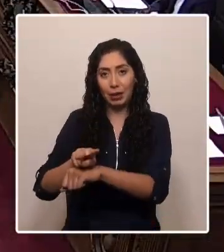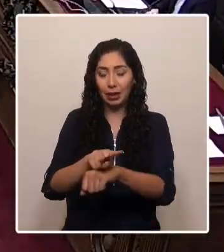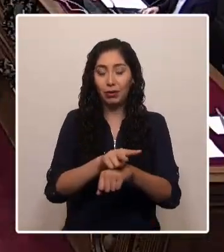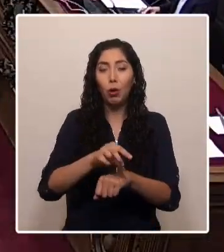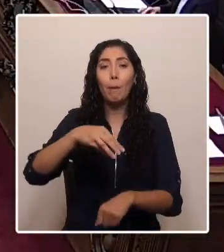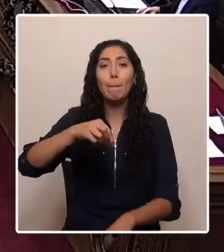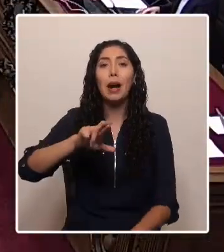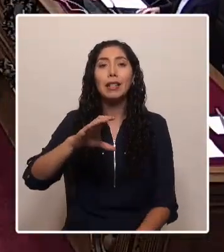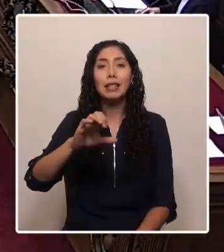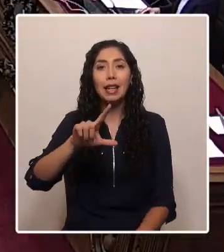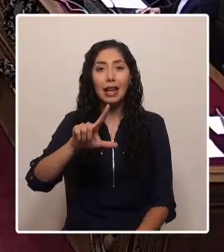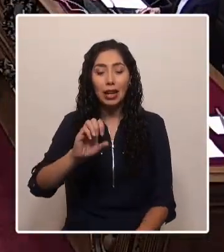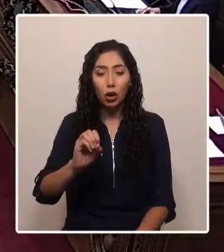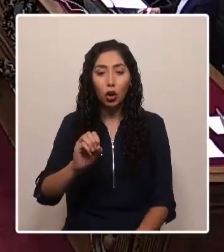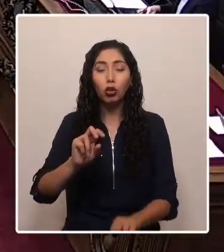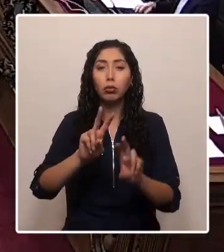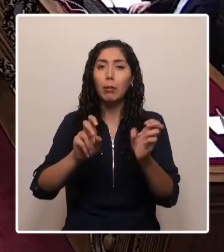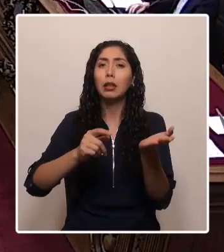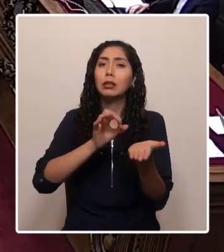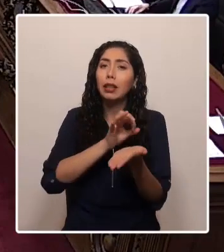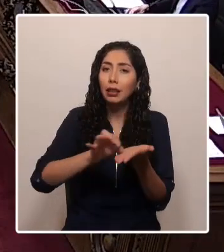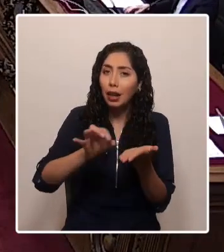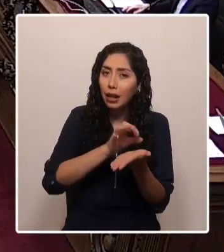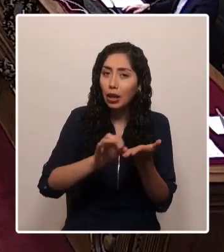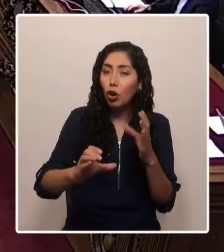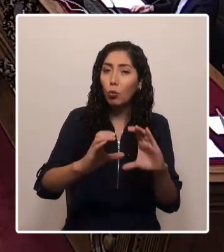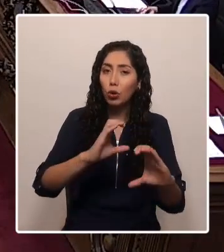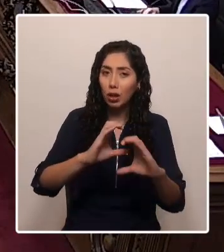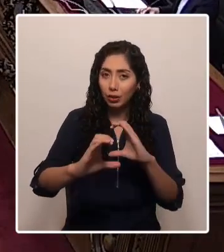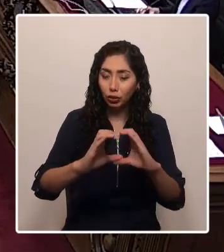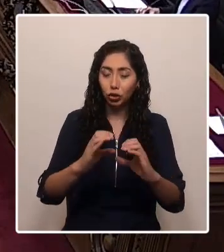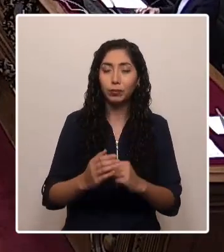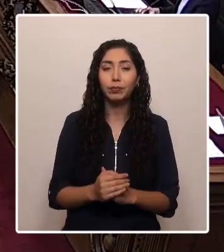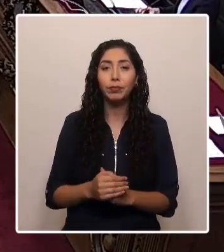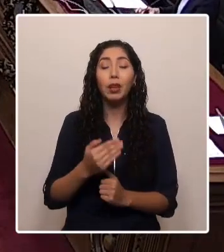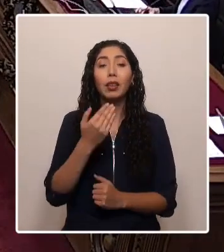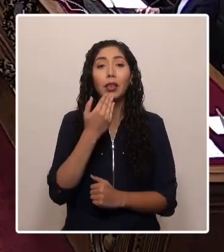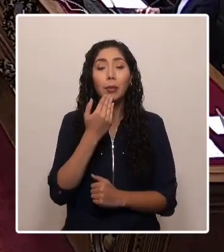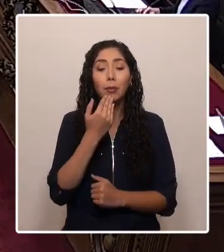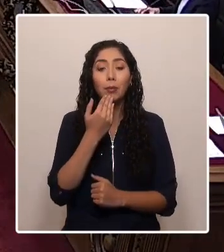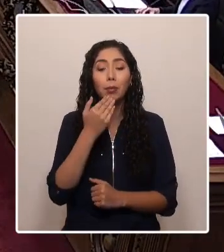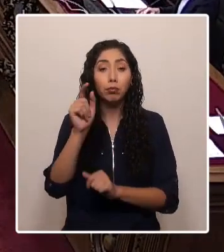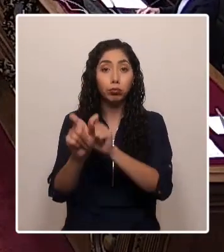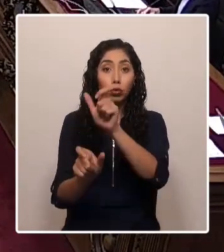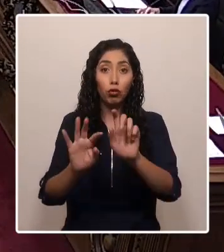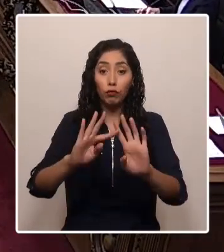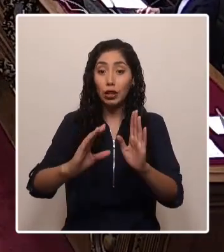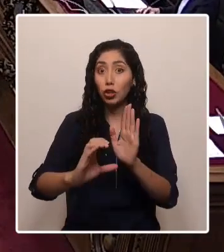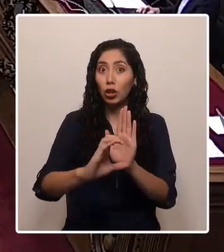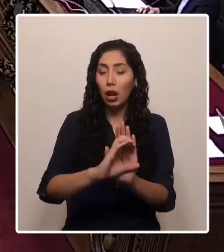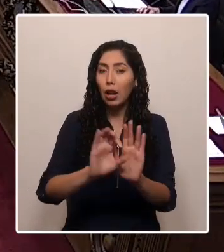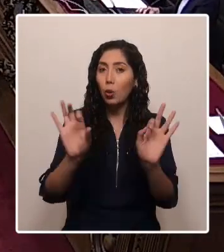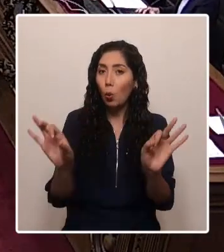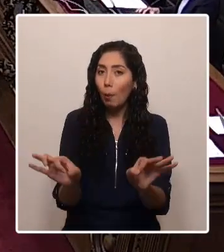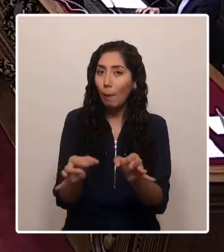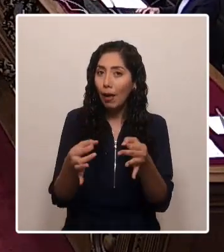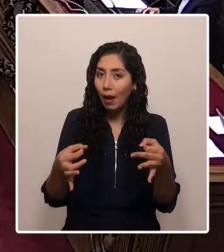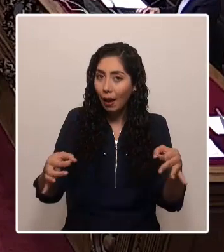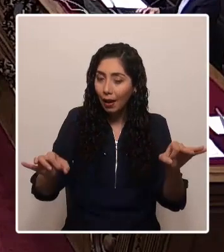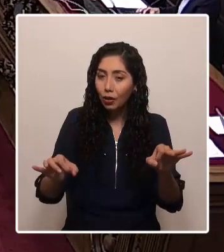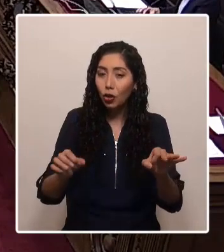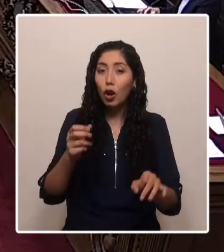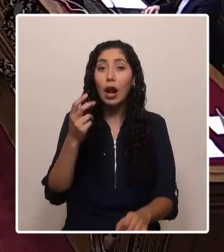Marcelo Ramírez, de Secretaría de Comunicaciones. También a las y los convencionales que han estado de cumpleaños el